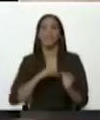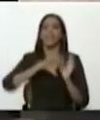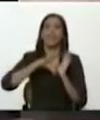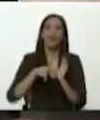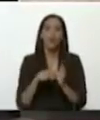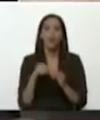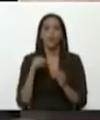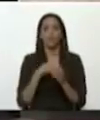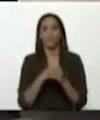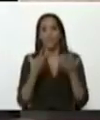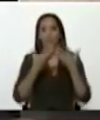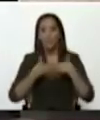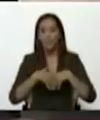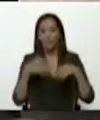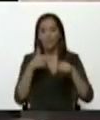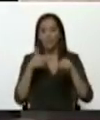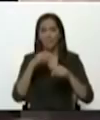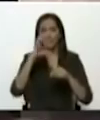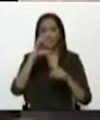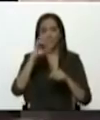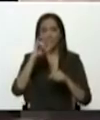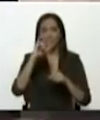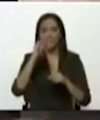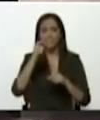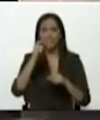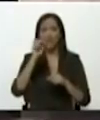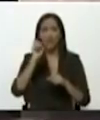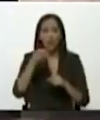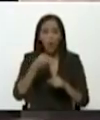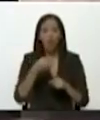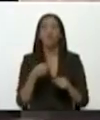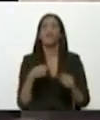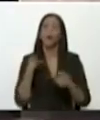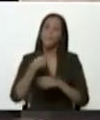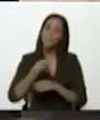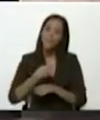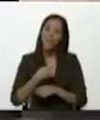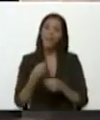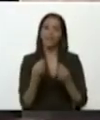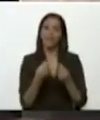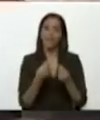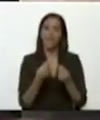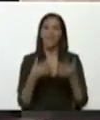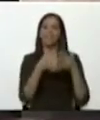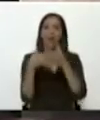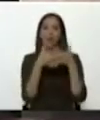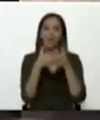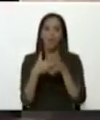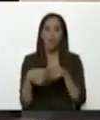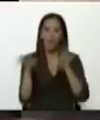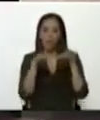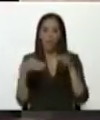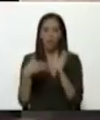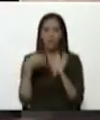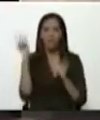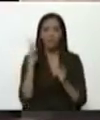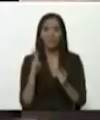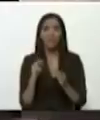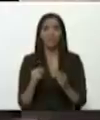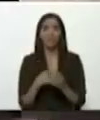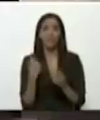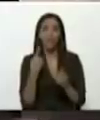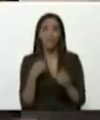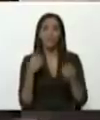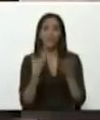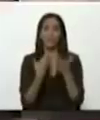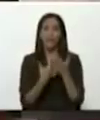de Citgo, etcétera, etcétera. La plata que paga Estados Unidos para conspirar en contra de Venezuela, que nada más le está llegando a un solo partido